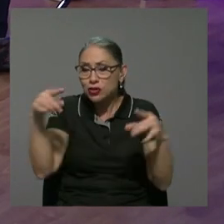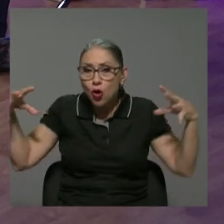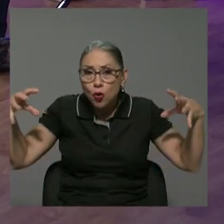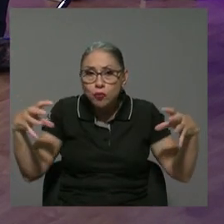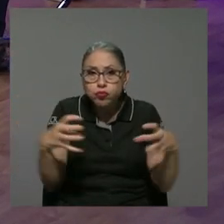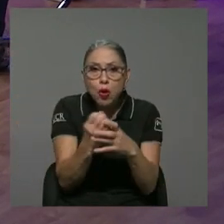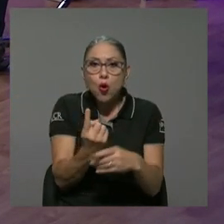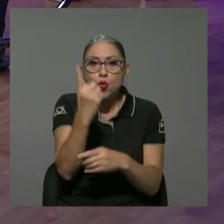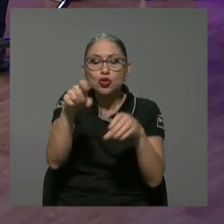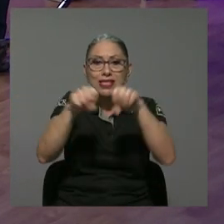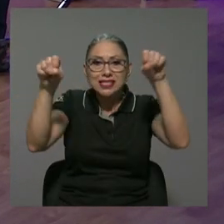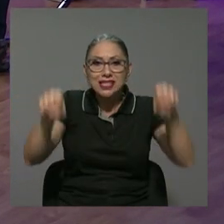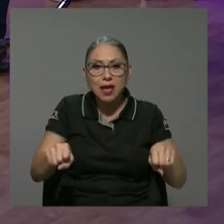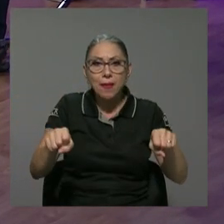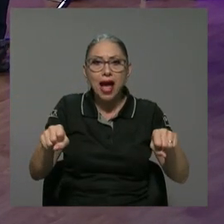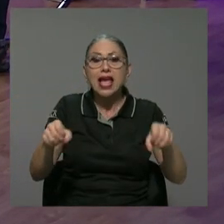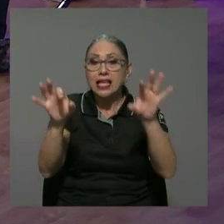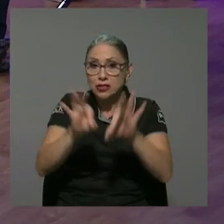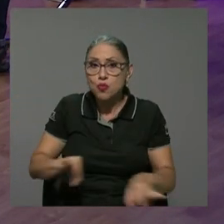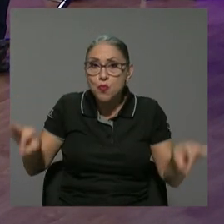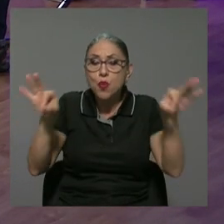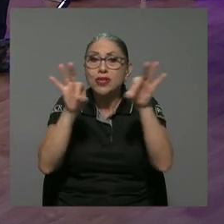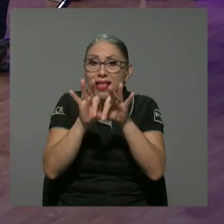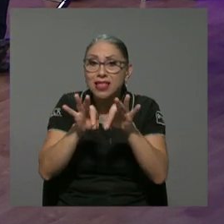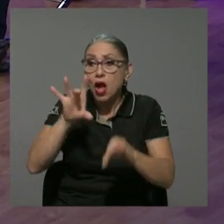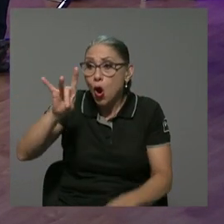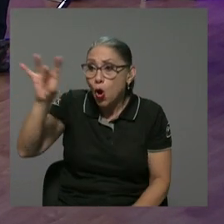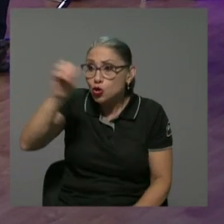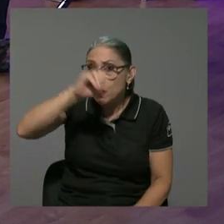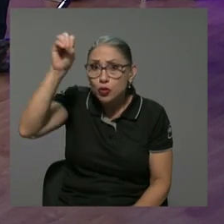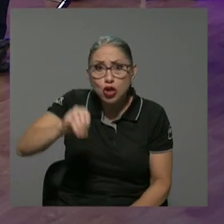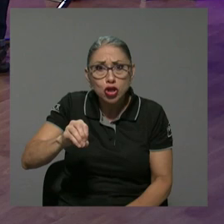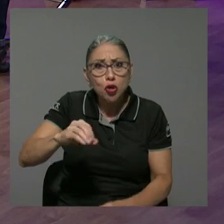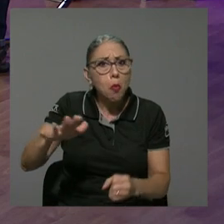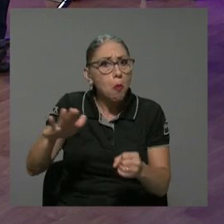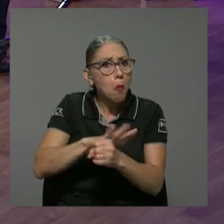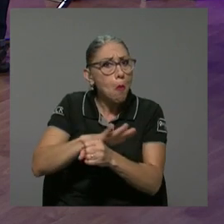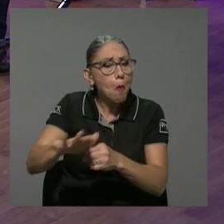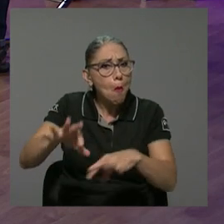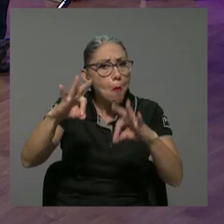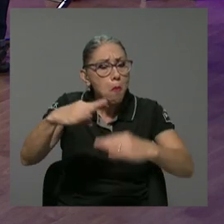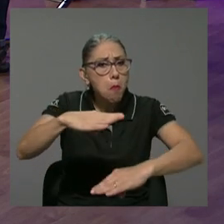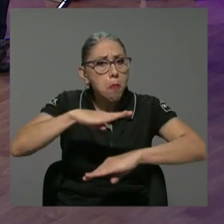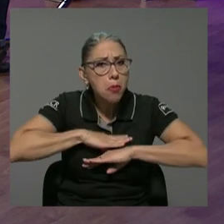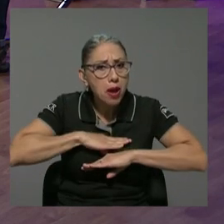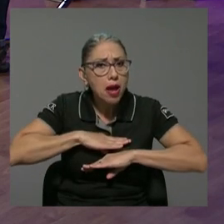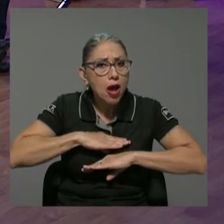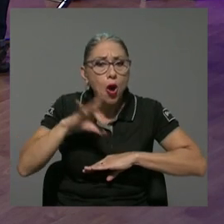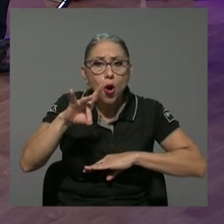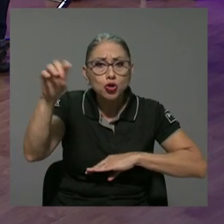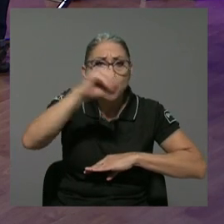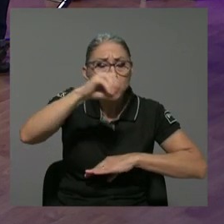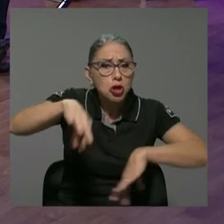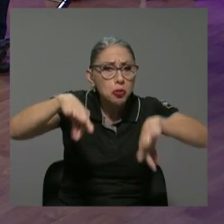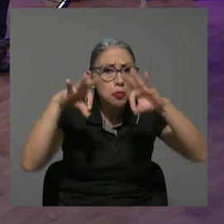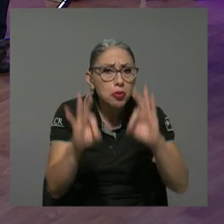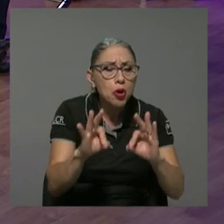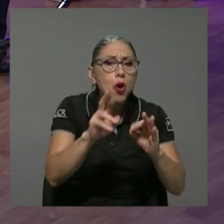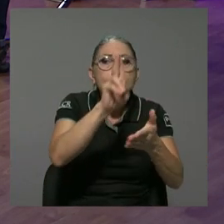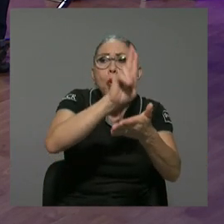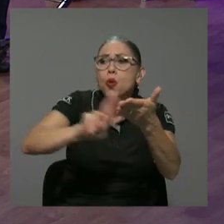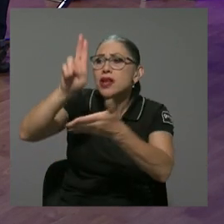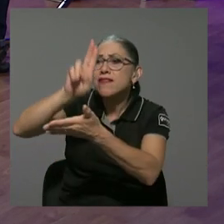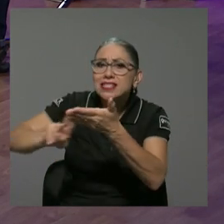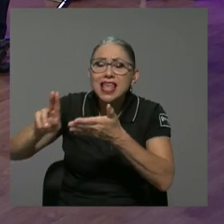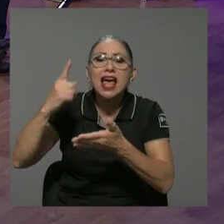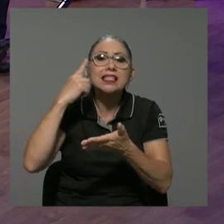8% alcanza para todo, ¿verdad? Sí, alcanza para las universidades, alcanza para primaria, secundaria y preescolar, y